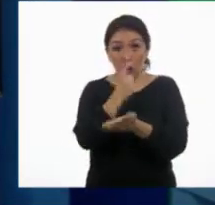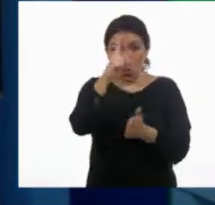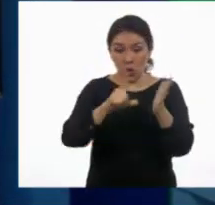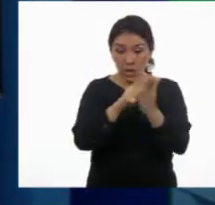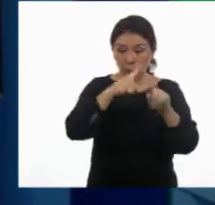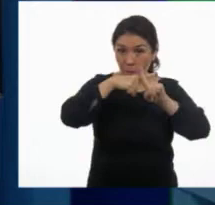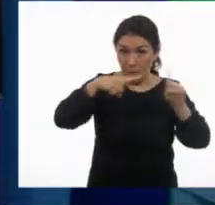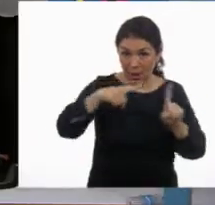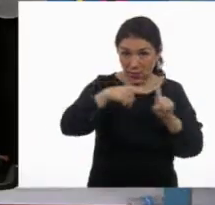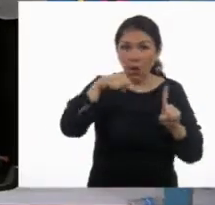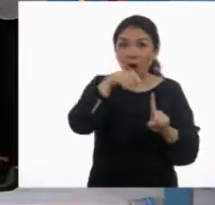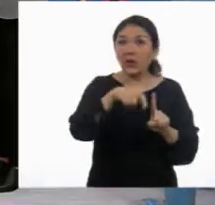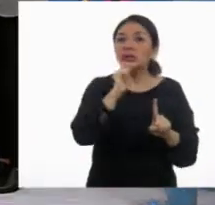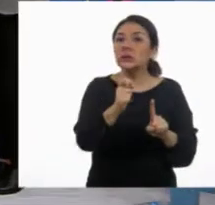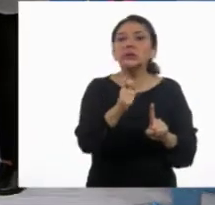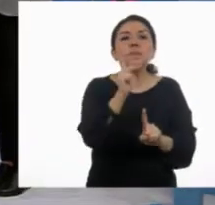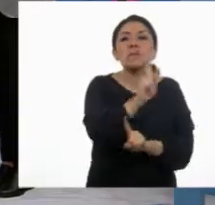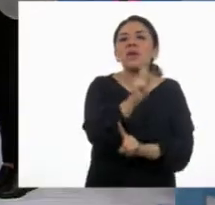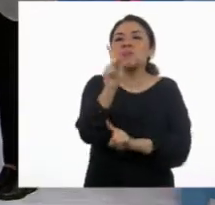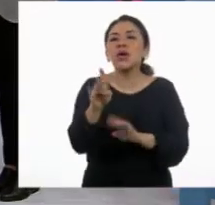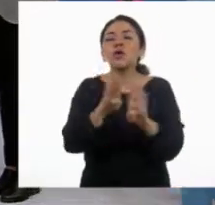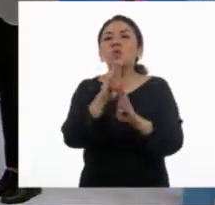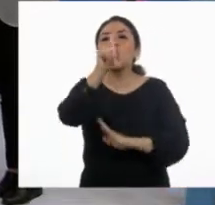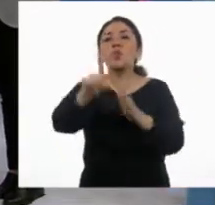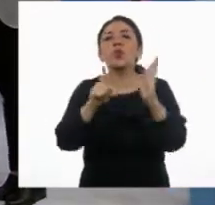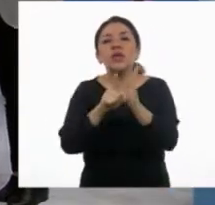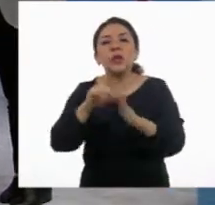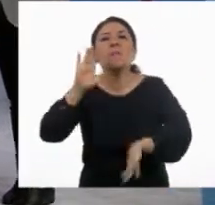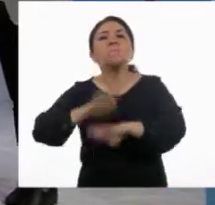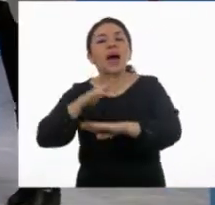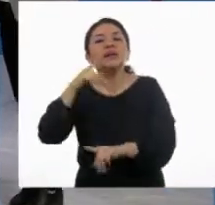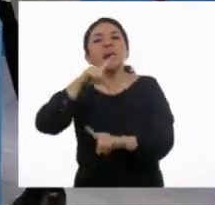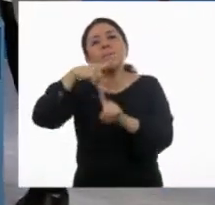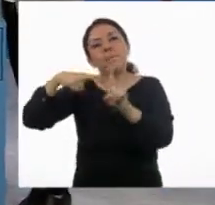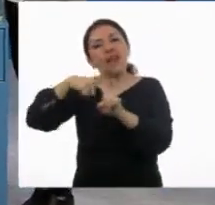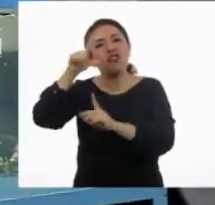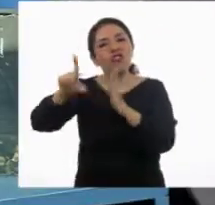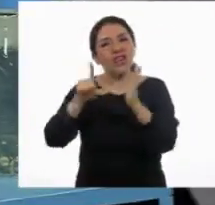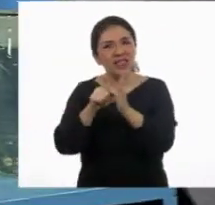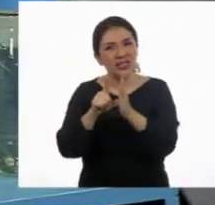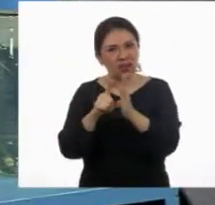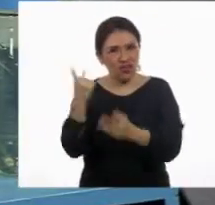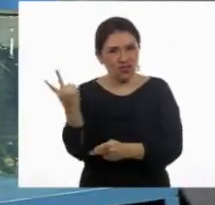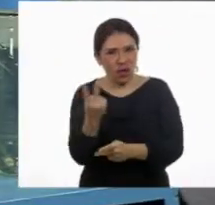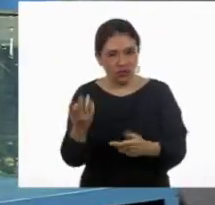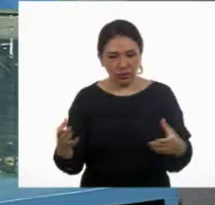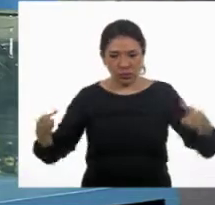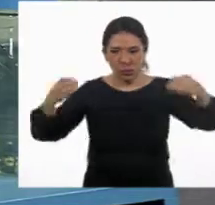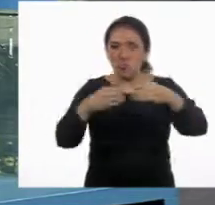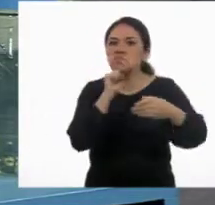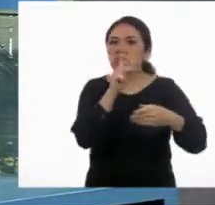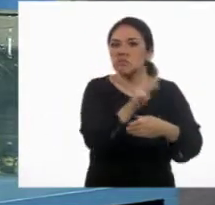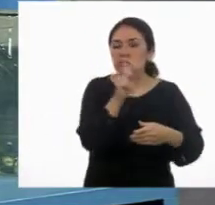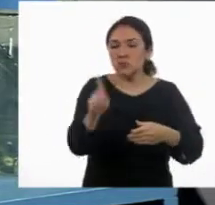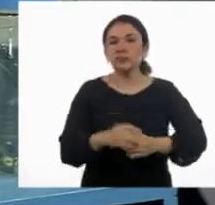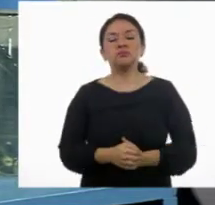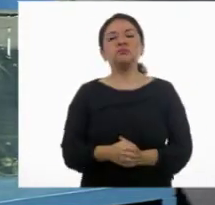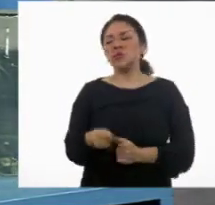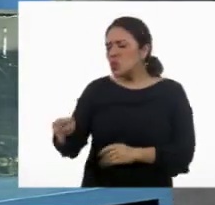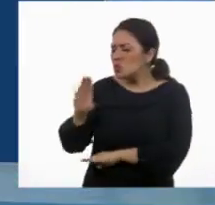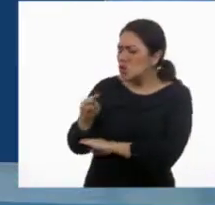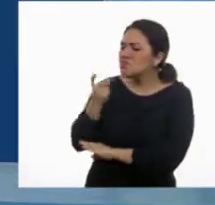litro y medio que equivale a una de un litro más la de medio litro. Muy bien, perfecto. Ah, es verdad. ¿Y tú qué dices,